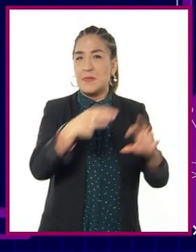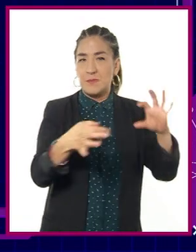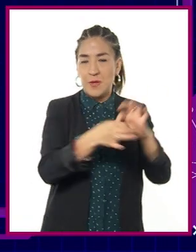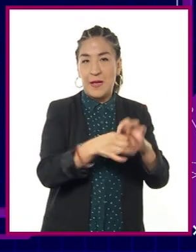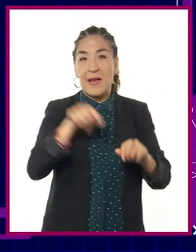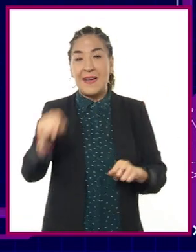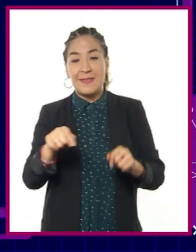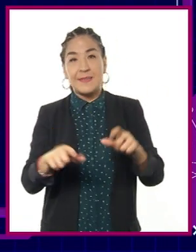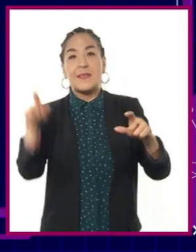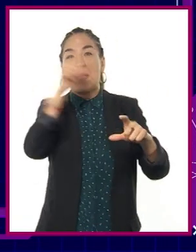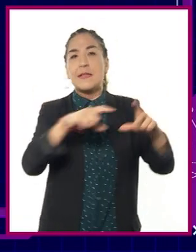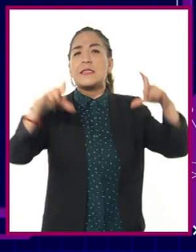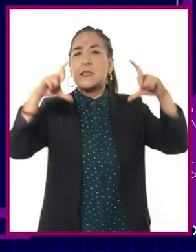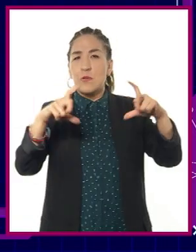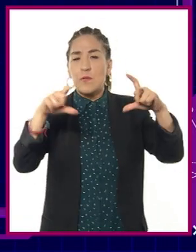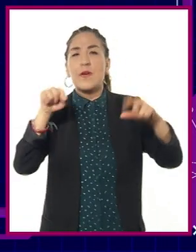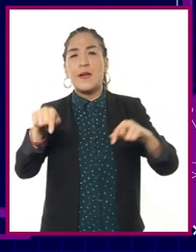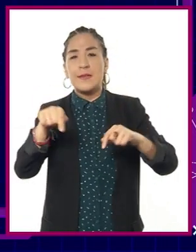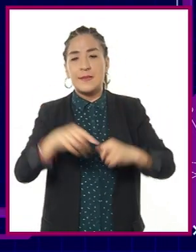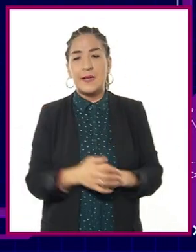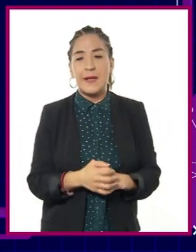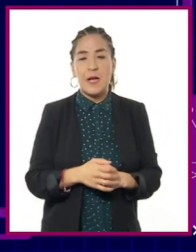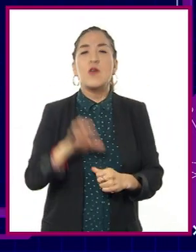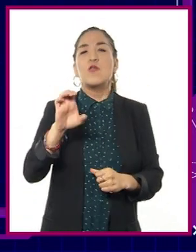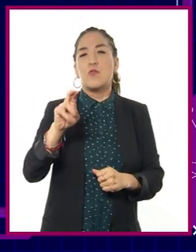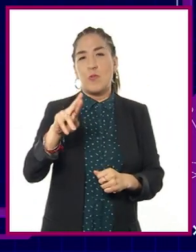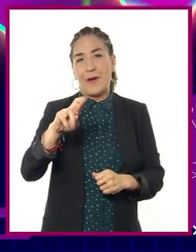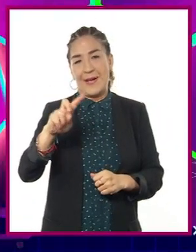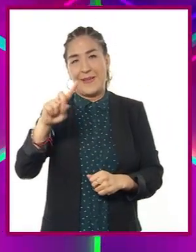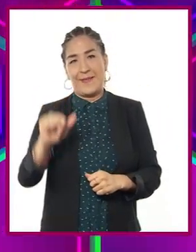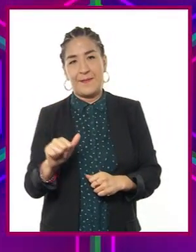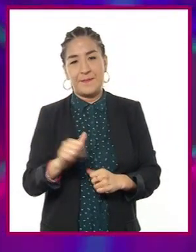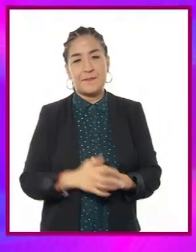la circunferencia es una cuerda.